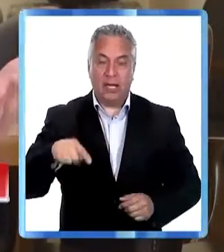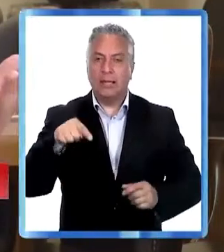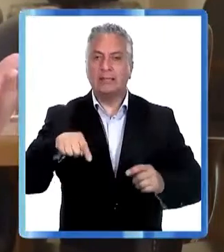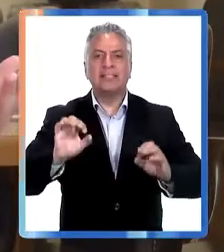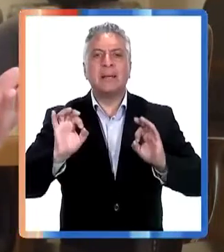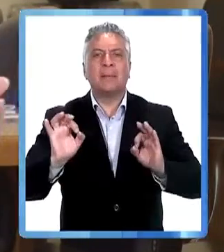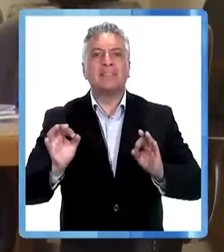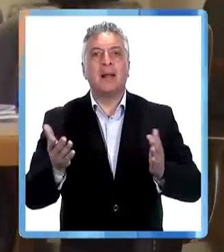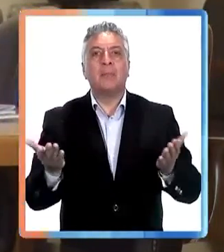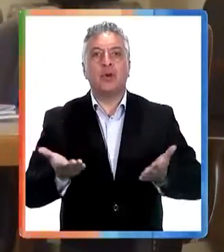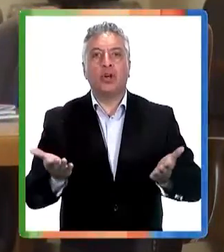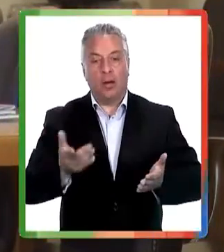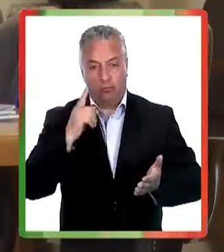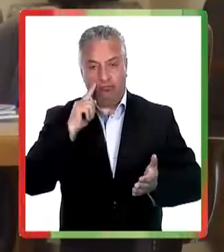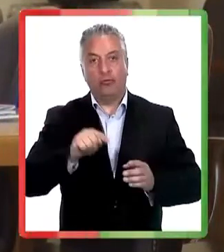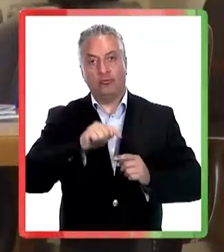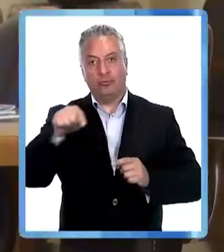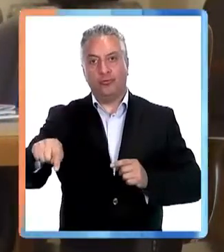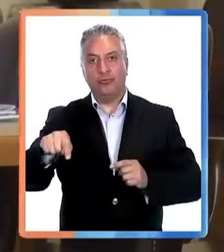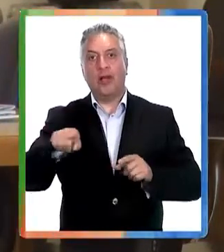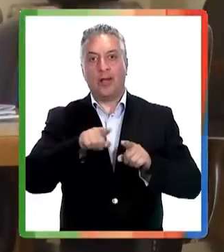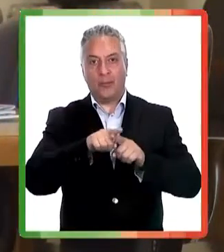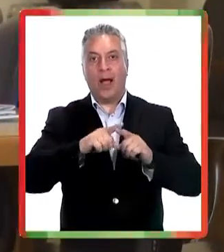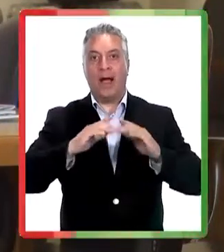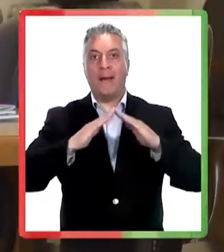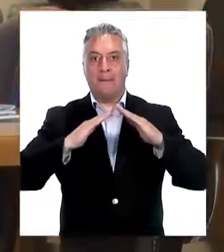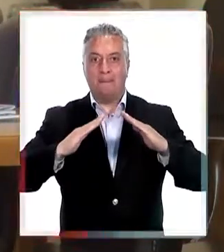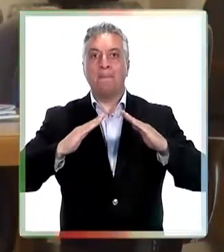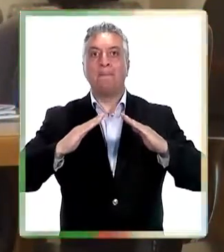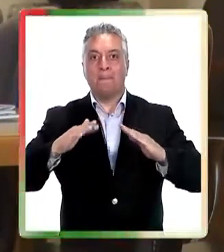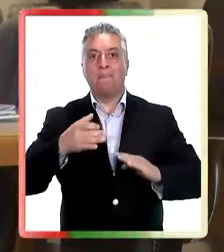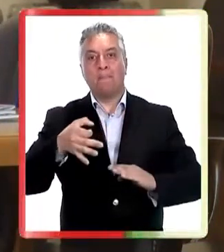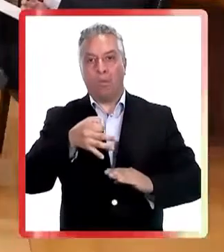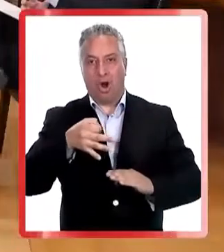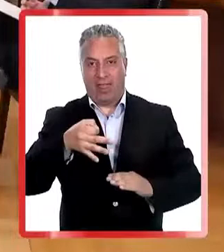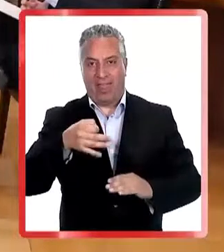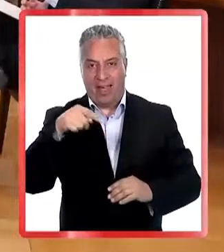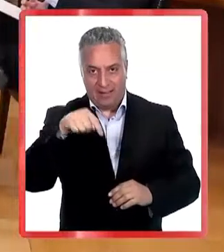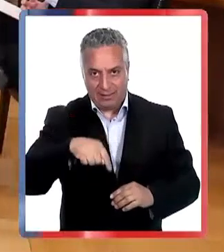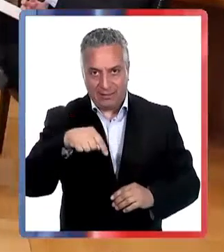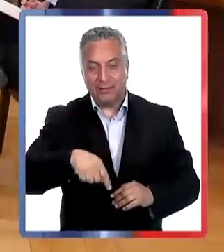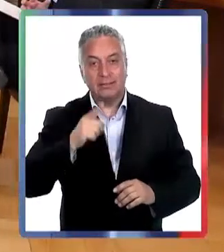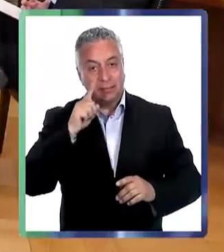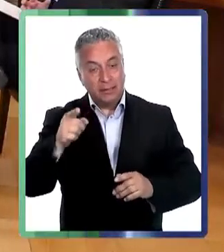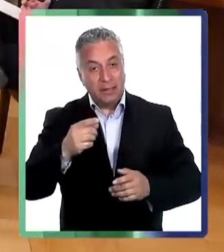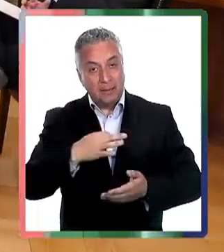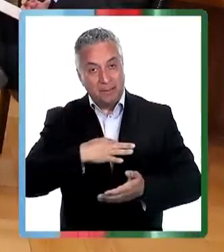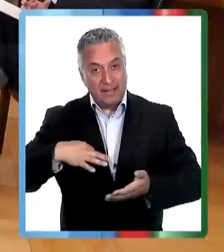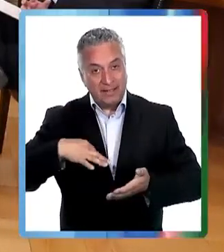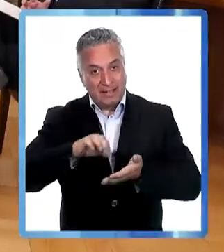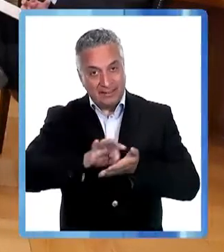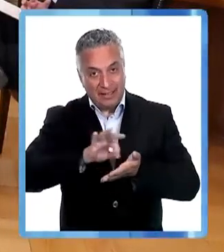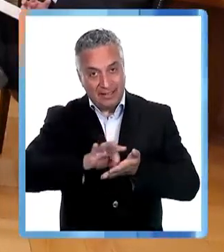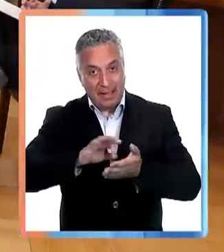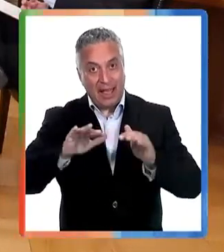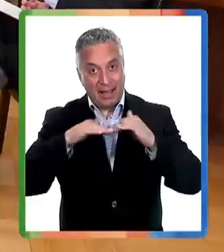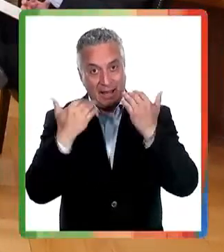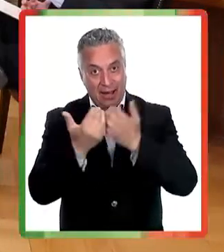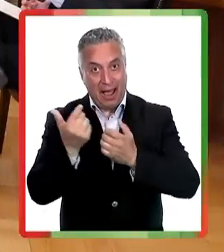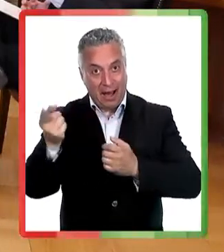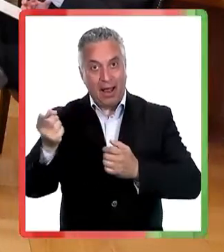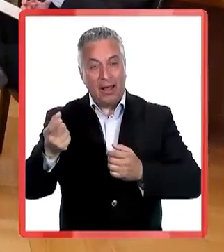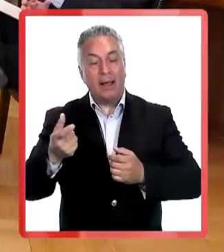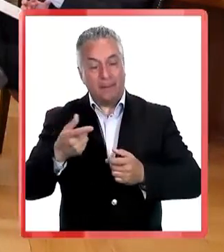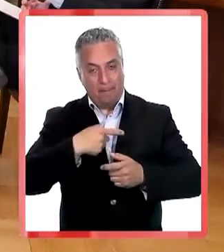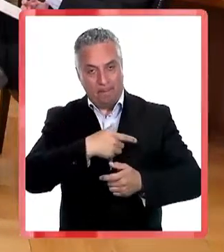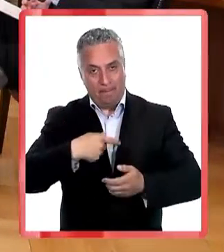es un especial porque nos encontramos en el Patio de las Camelias, en el Palacio de la Moneda. La ministra secretaria general de la Presidencia, Ana Lía Uriarte, ha